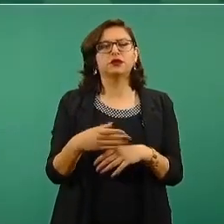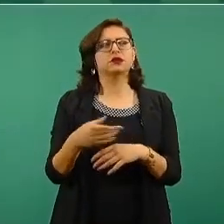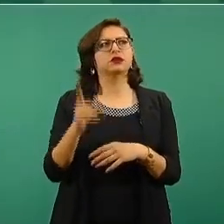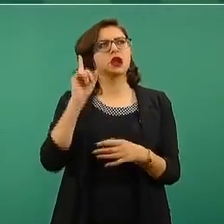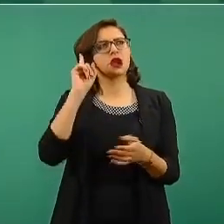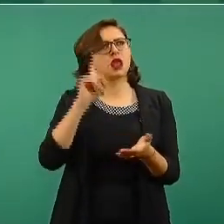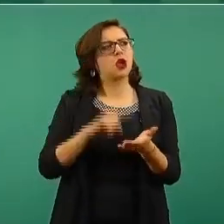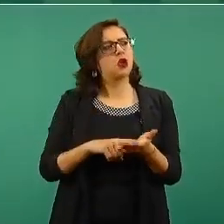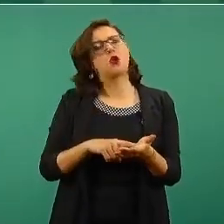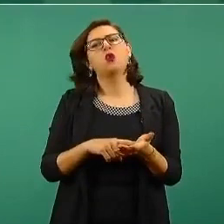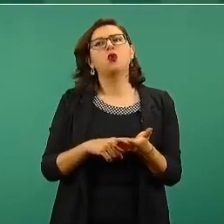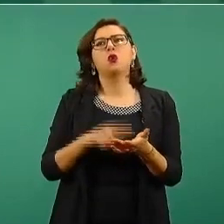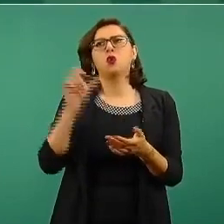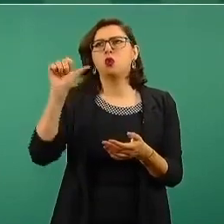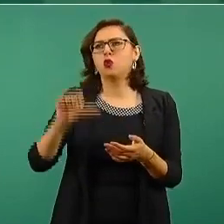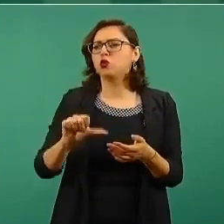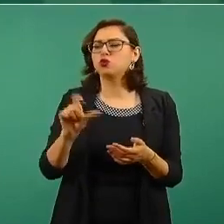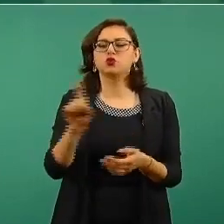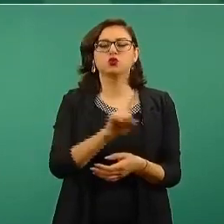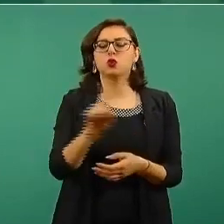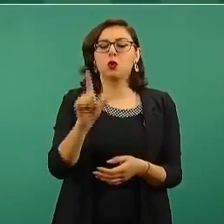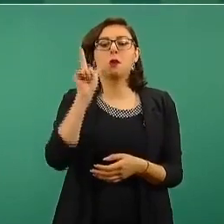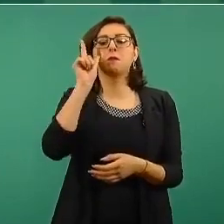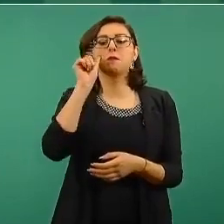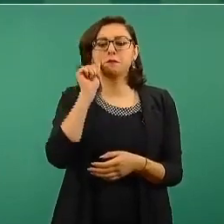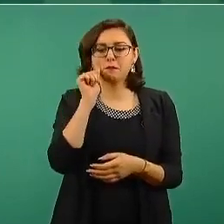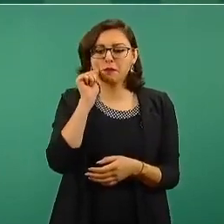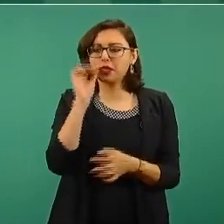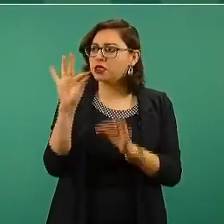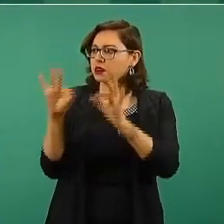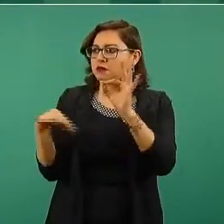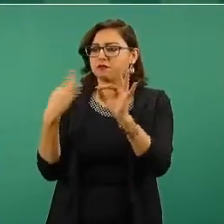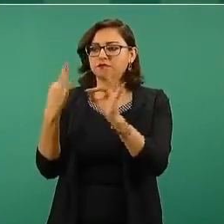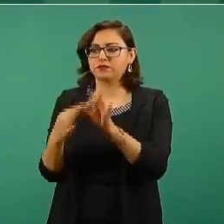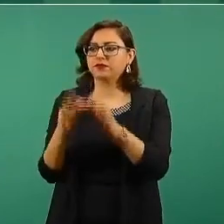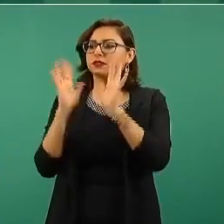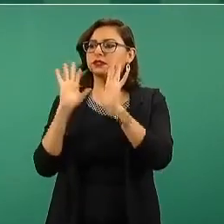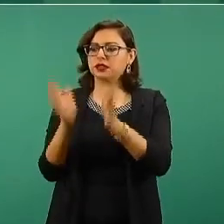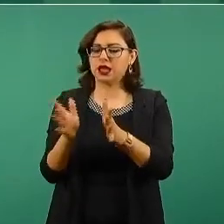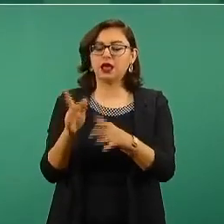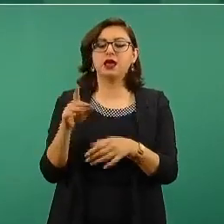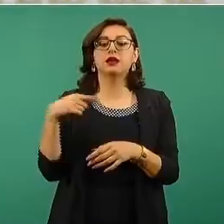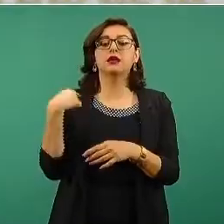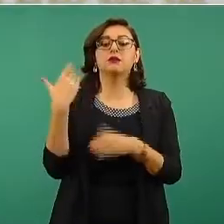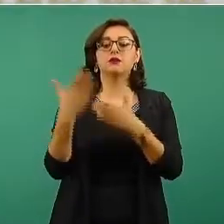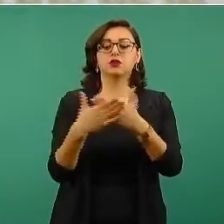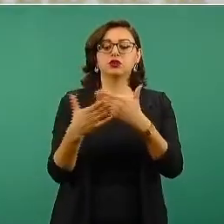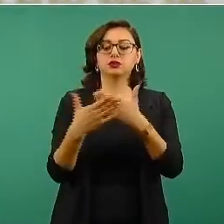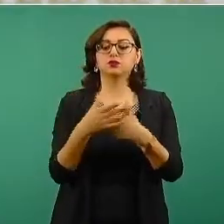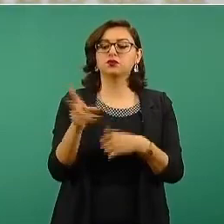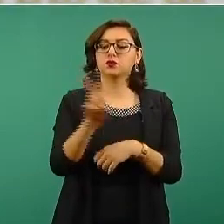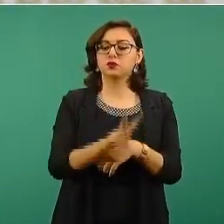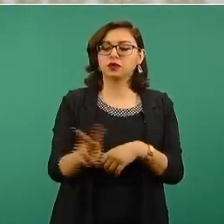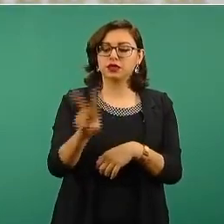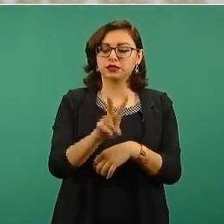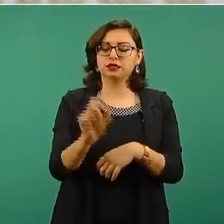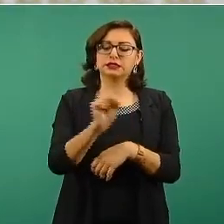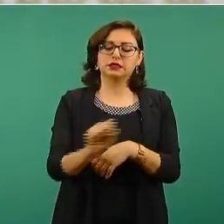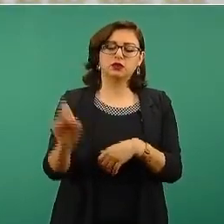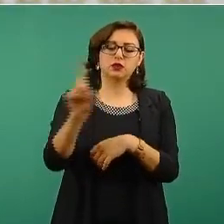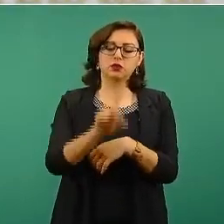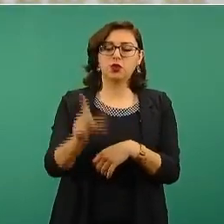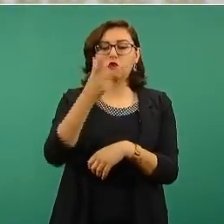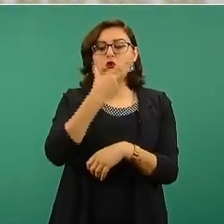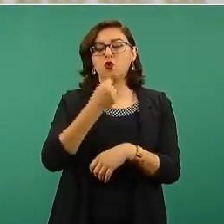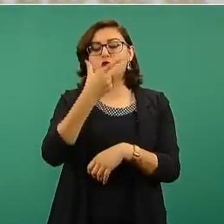mañana de visitar, y estarán el fin de semana aquí de regreso el encargado coordinador nacional de medicamentos,